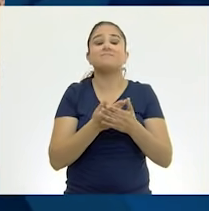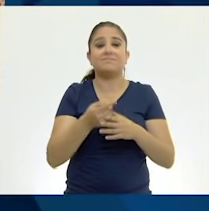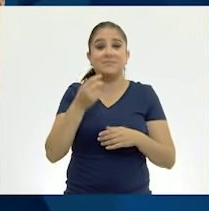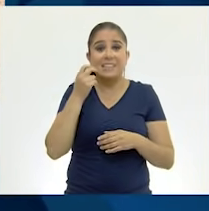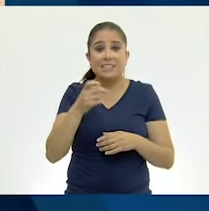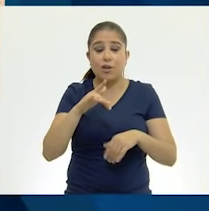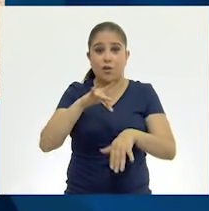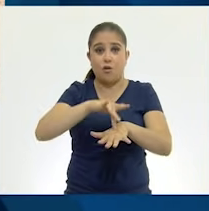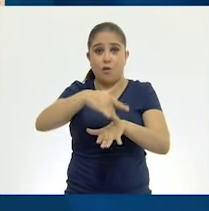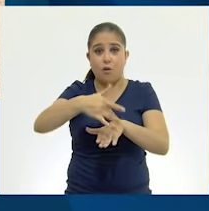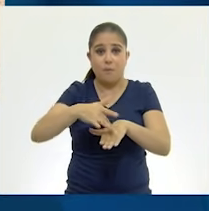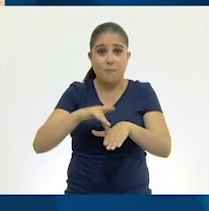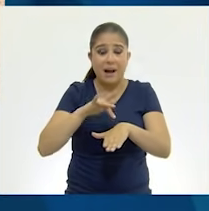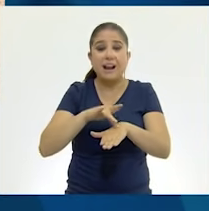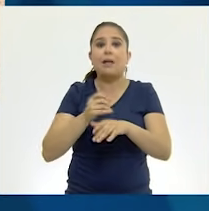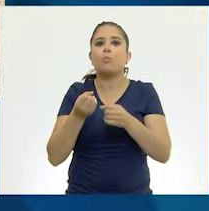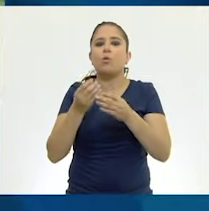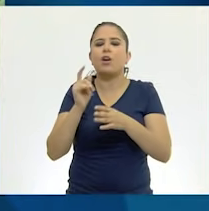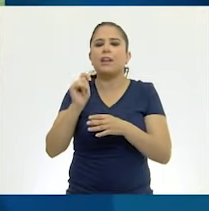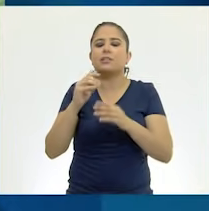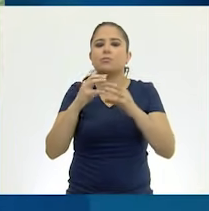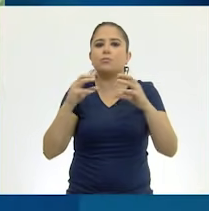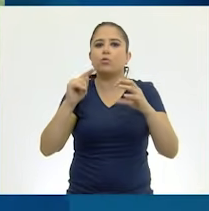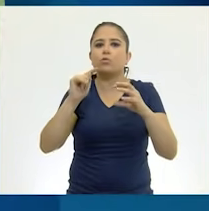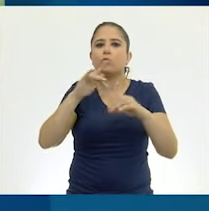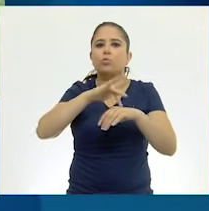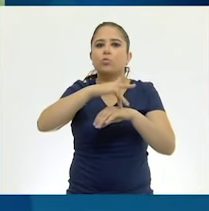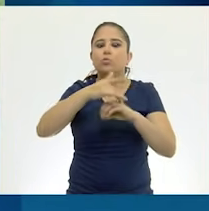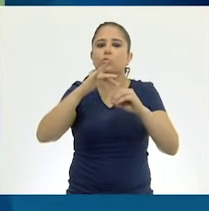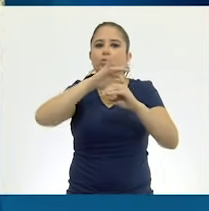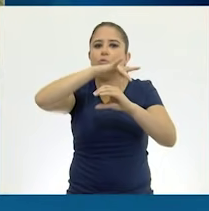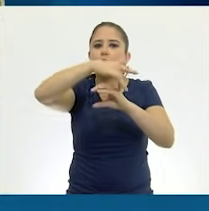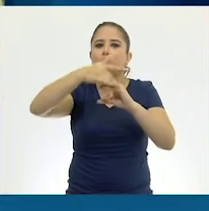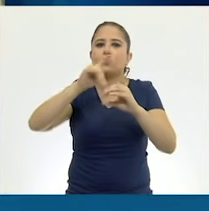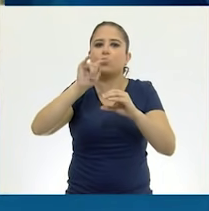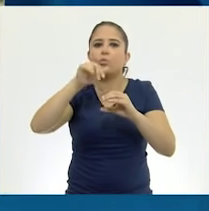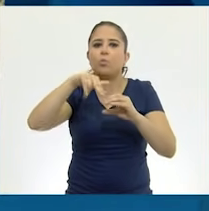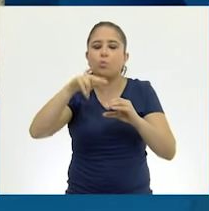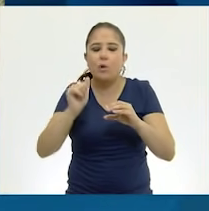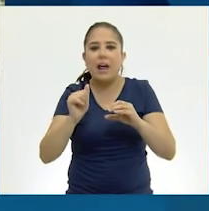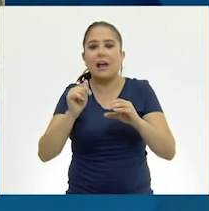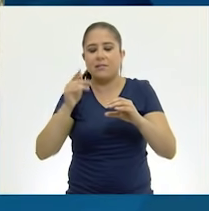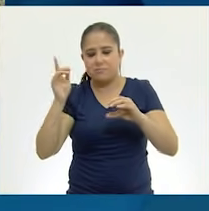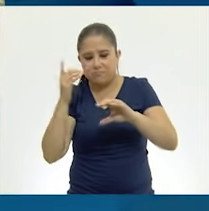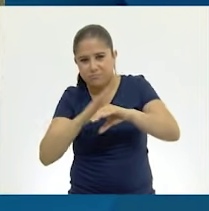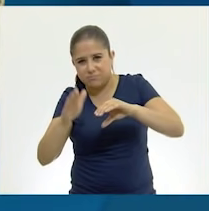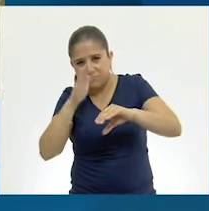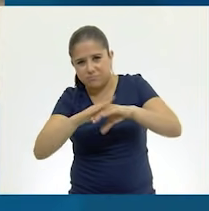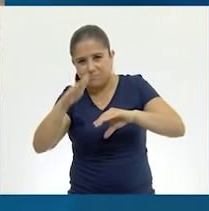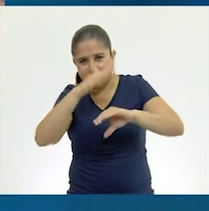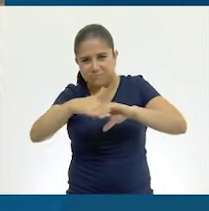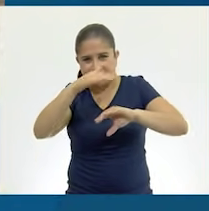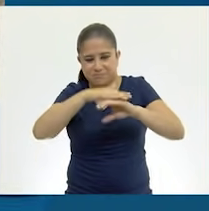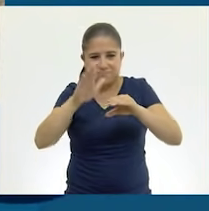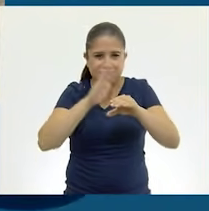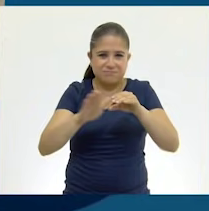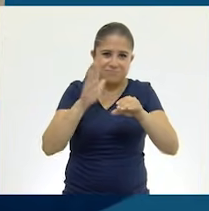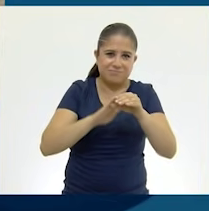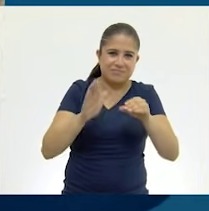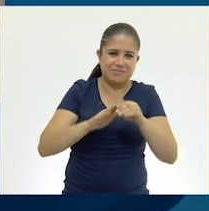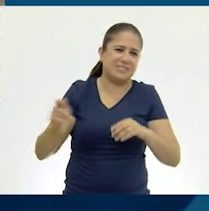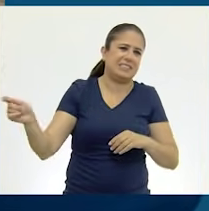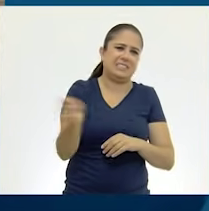estos nopales que dan tunas. Para quitarle los alguates usamos una ramita. Con esta rama,